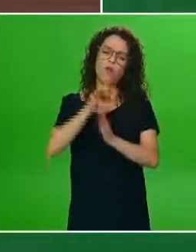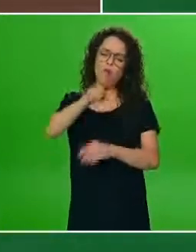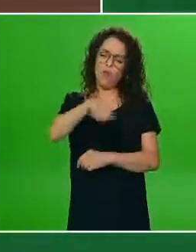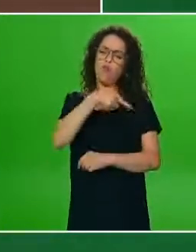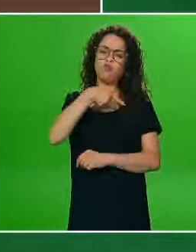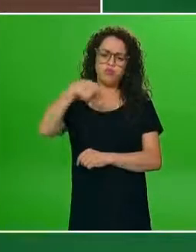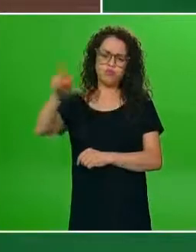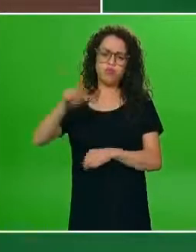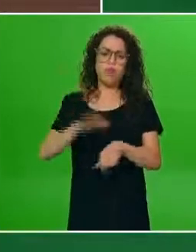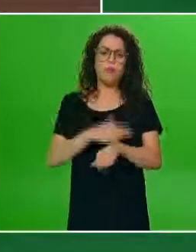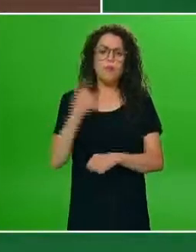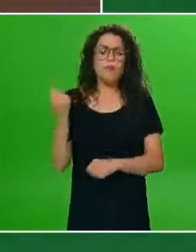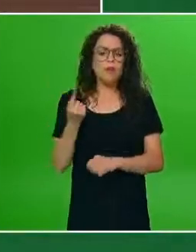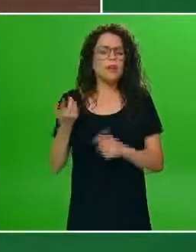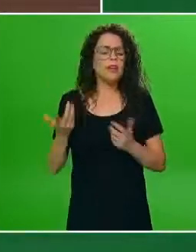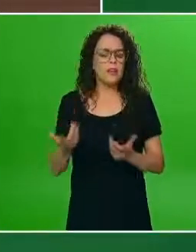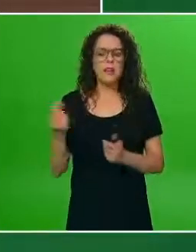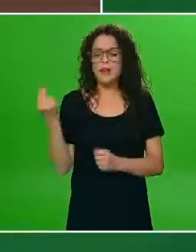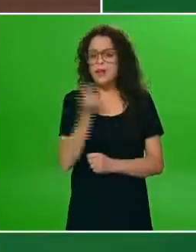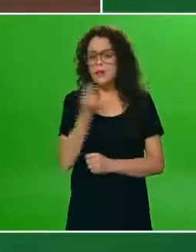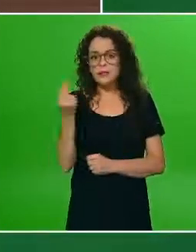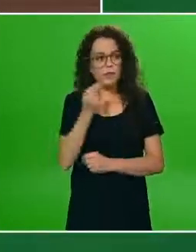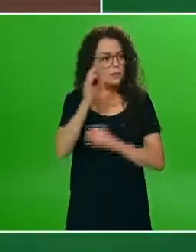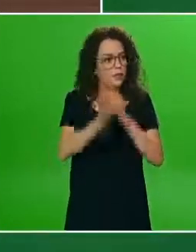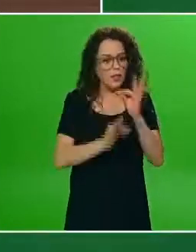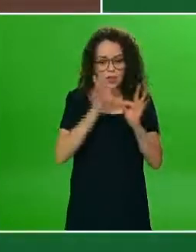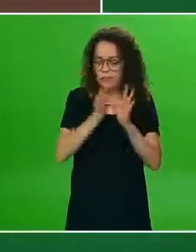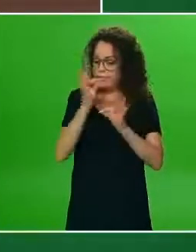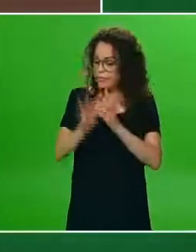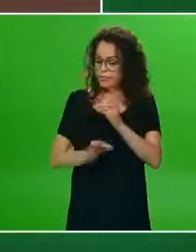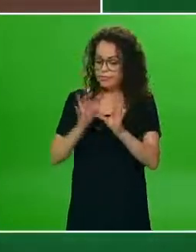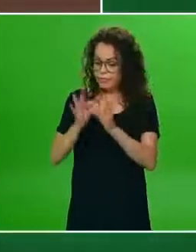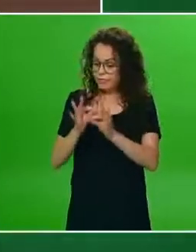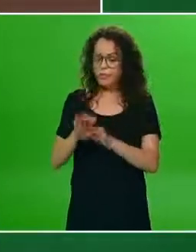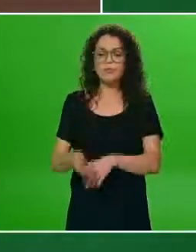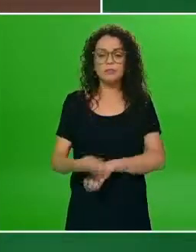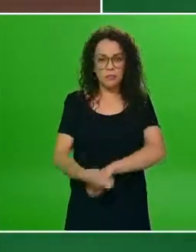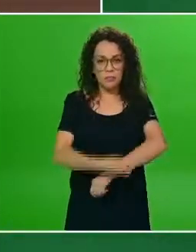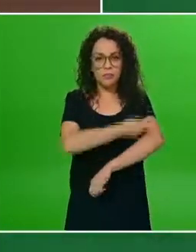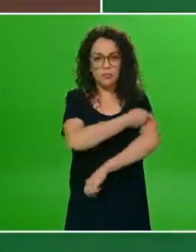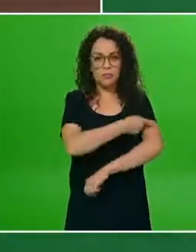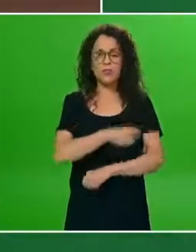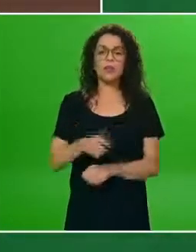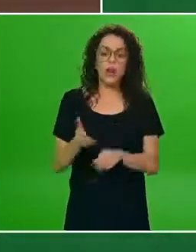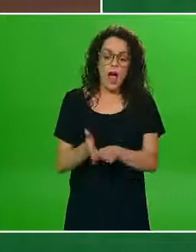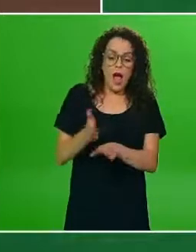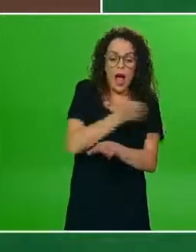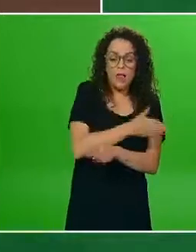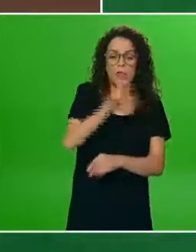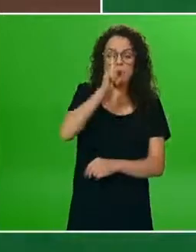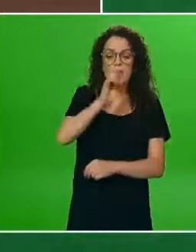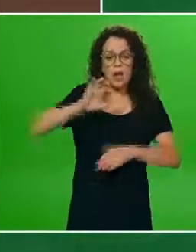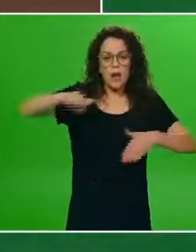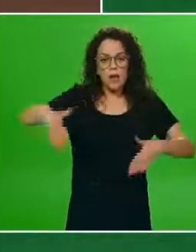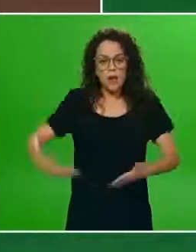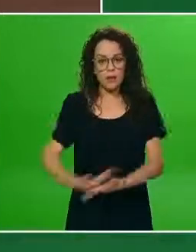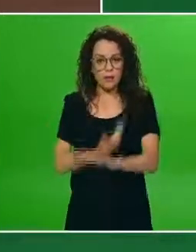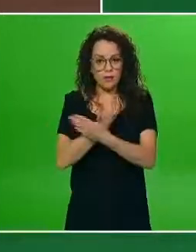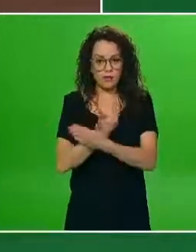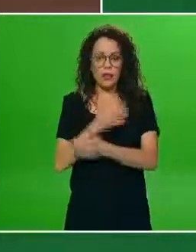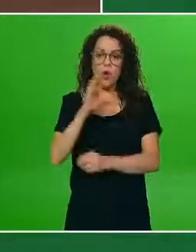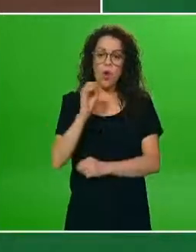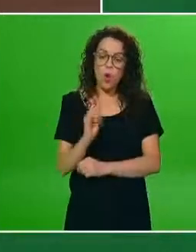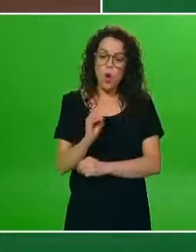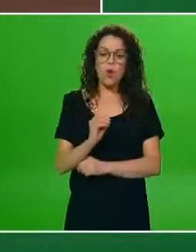la idea es que puedan tener el esquema completo antes de terminar el embarazo o de estar en el segundo o en el